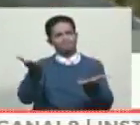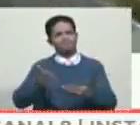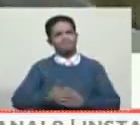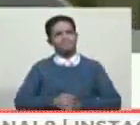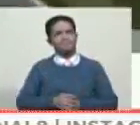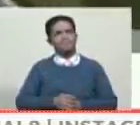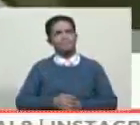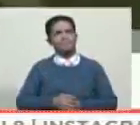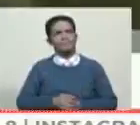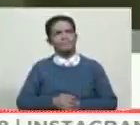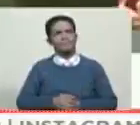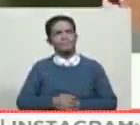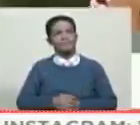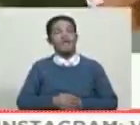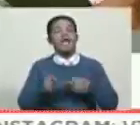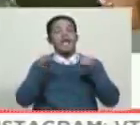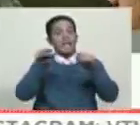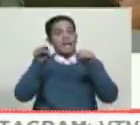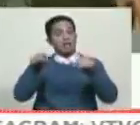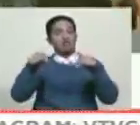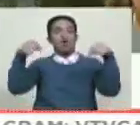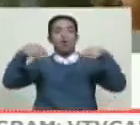Esos que hoy...